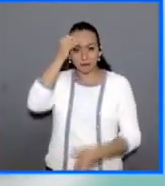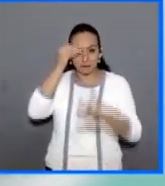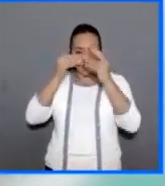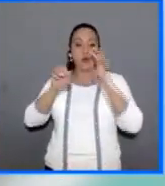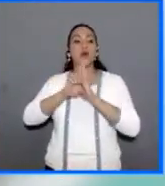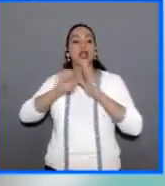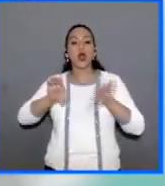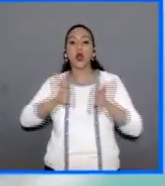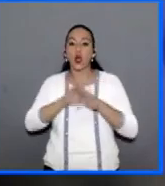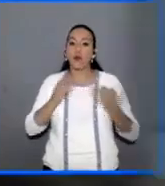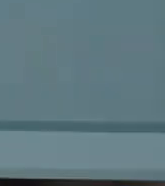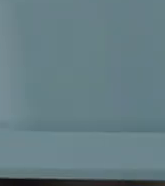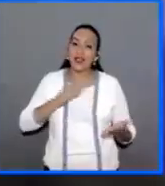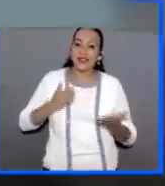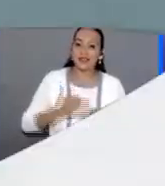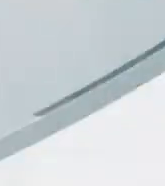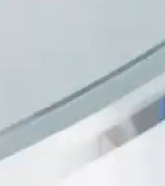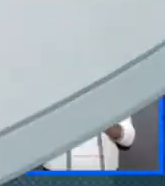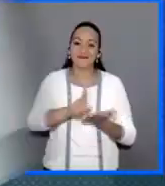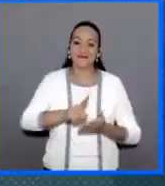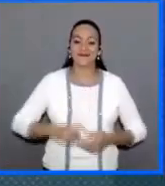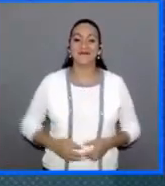ejercerlos.